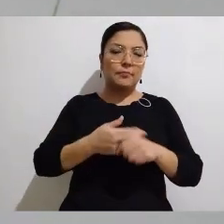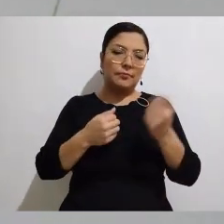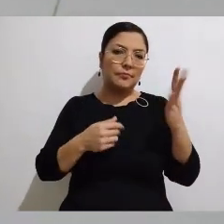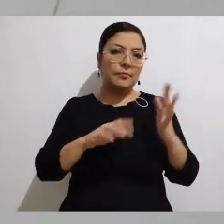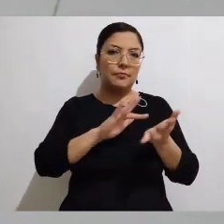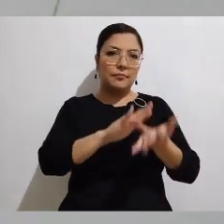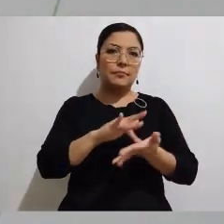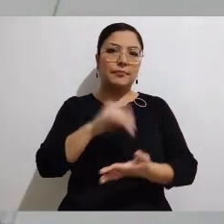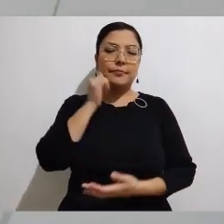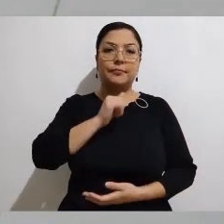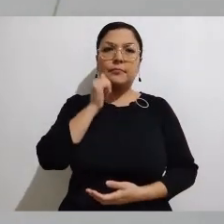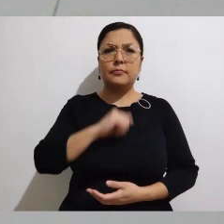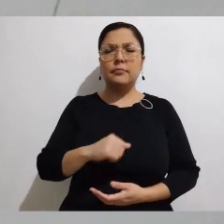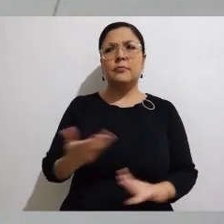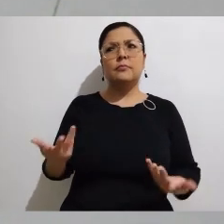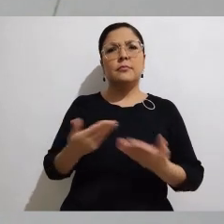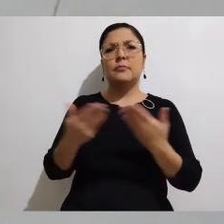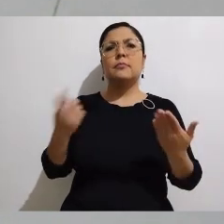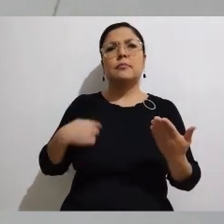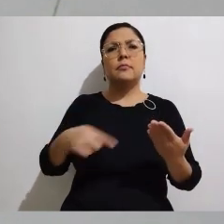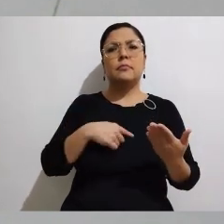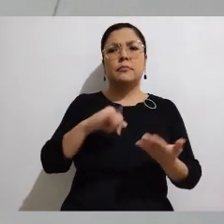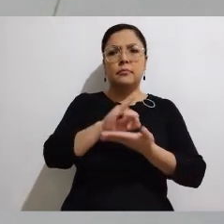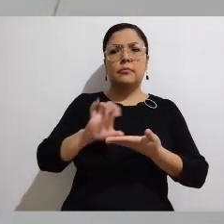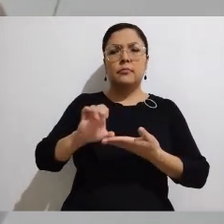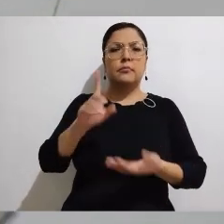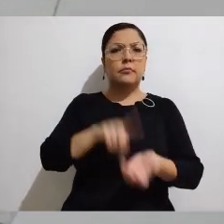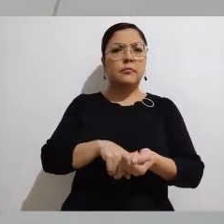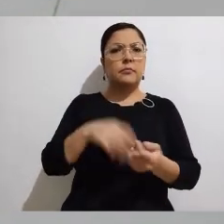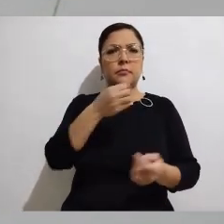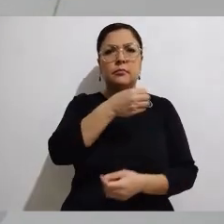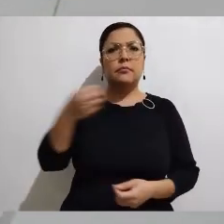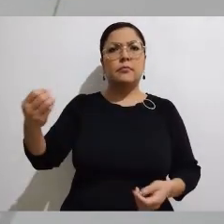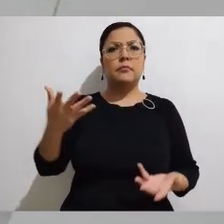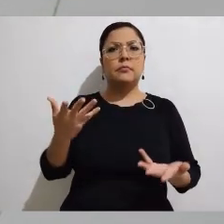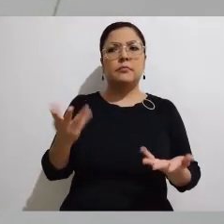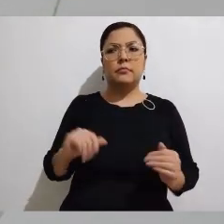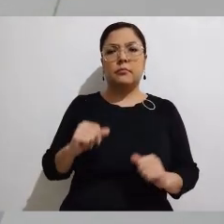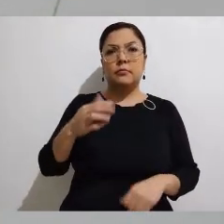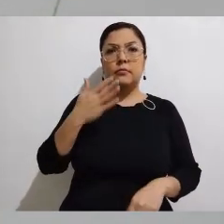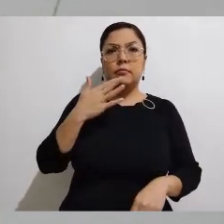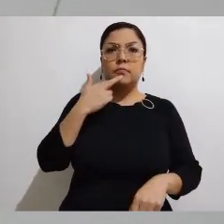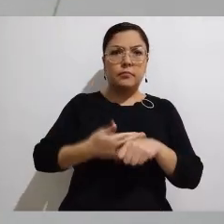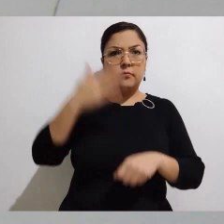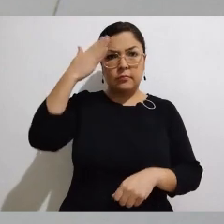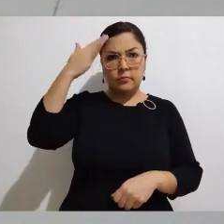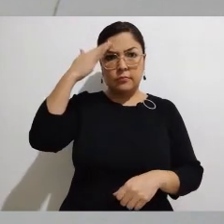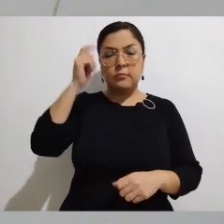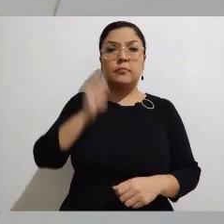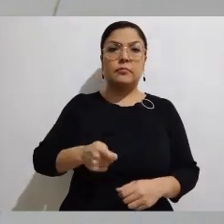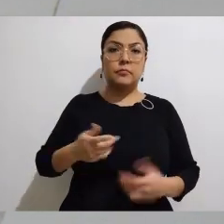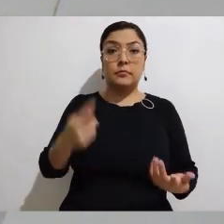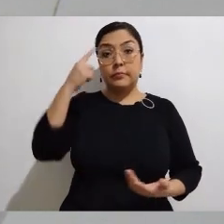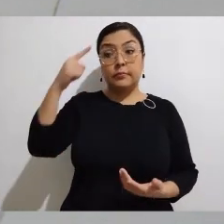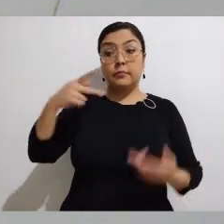más de esa estructura ejecutiva que tenemos, esas direcciones, cuáles podríamos mencionar, qué unidades técnicas tenemos, para que